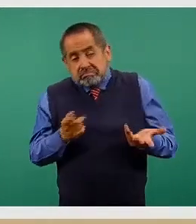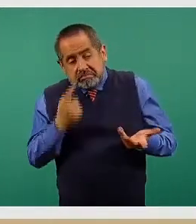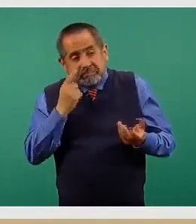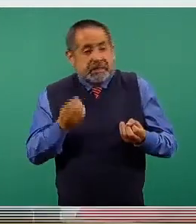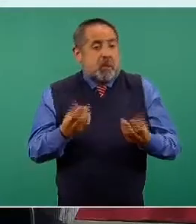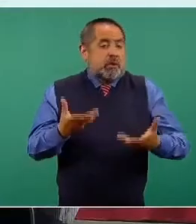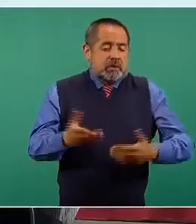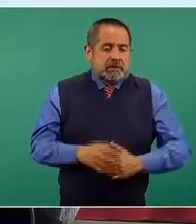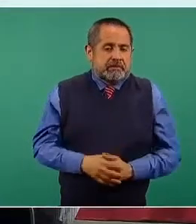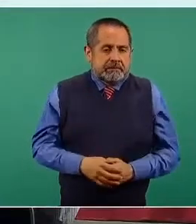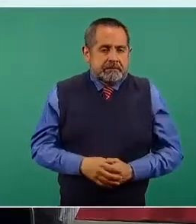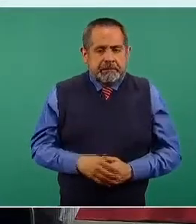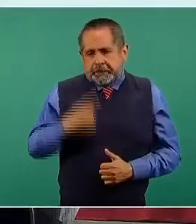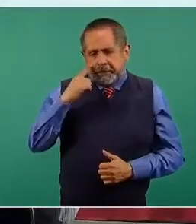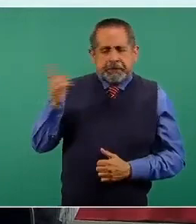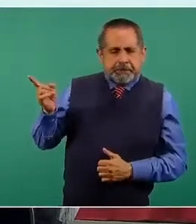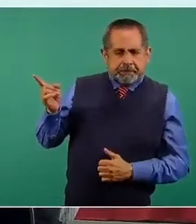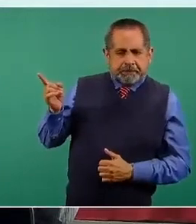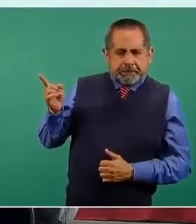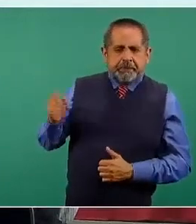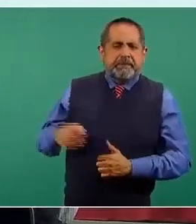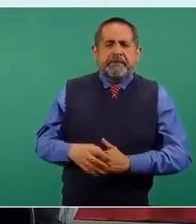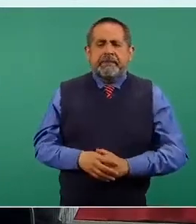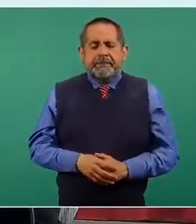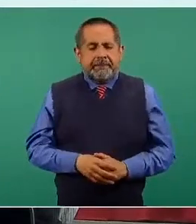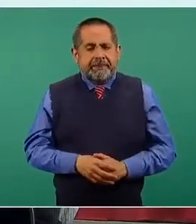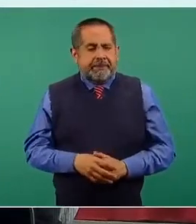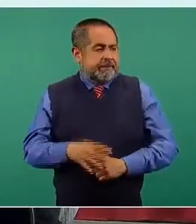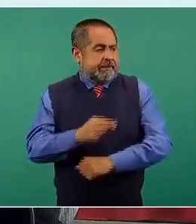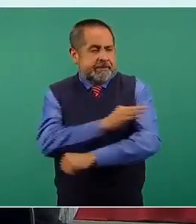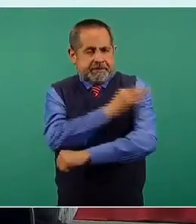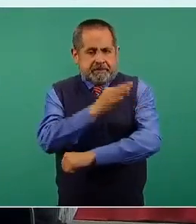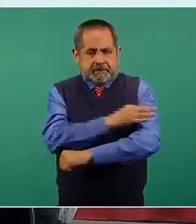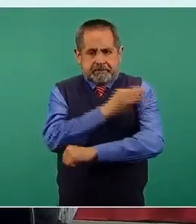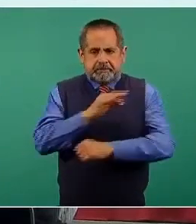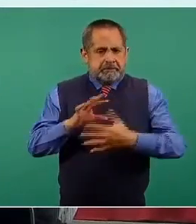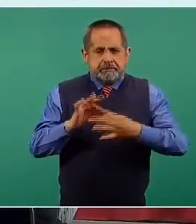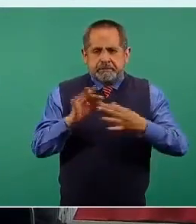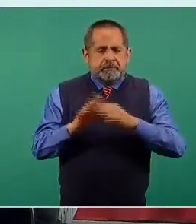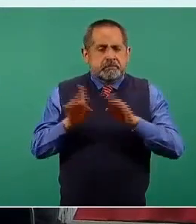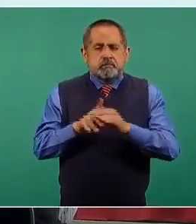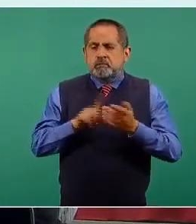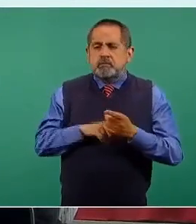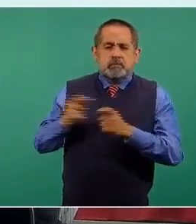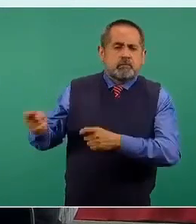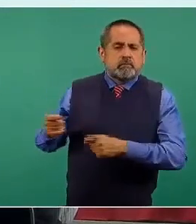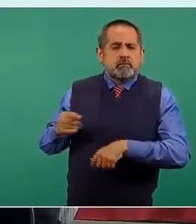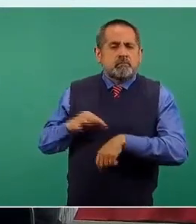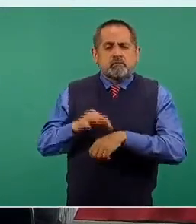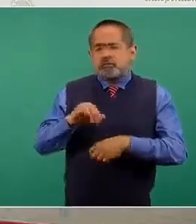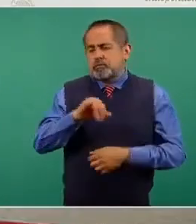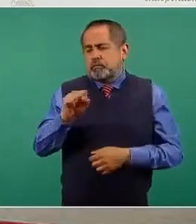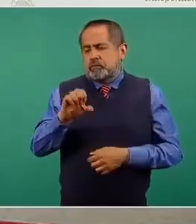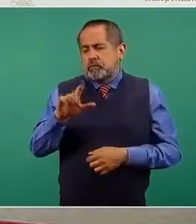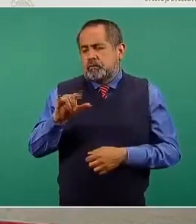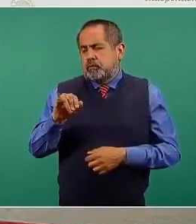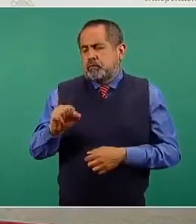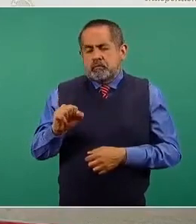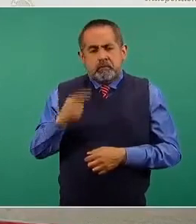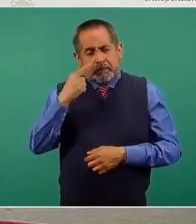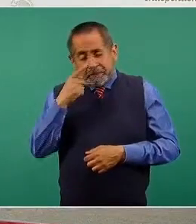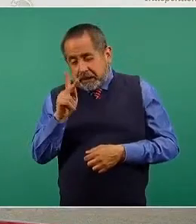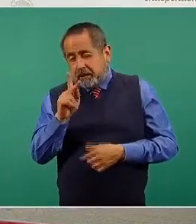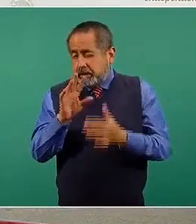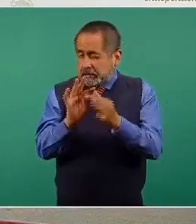Destaco que vamos a pasar al componente de vacunación que nos compartirá el doctor José Luis Salomía, pero es importante que